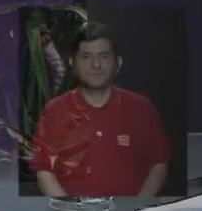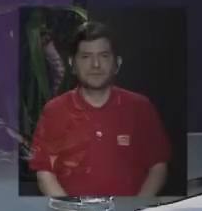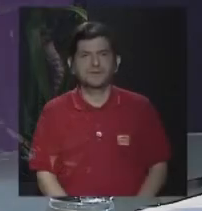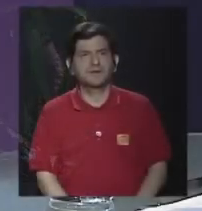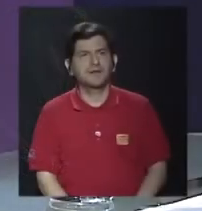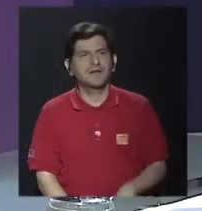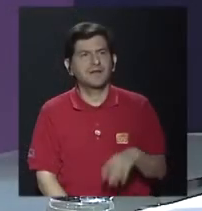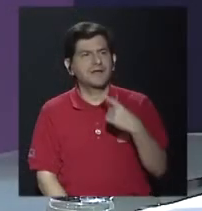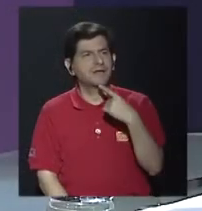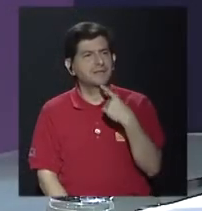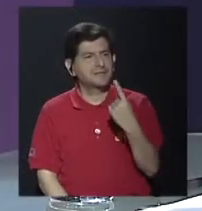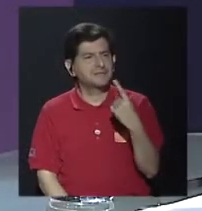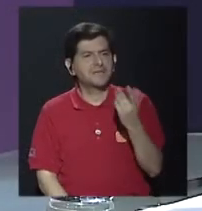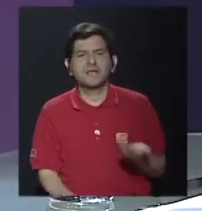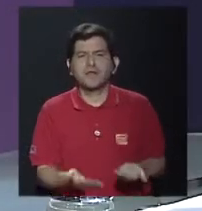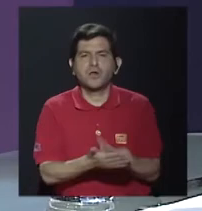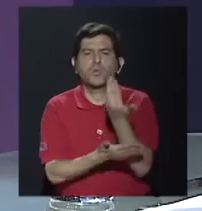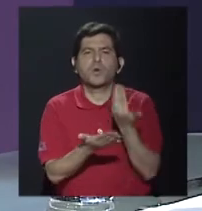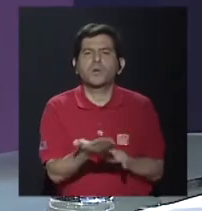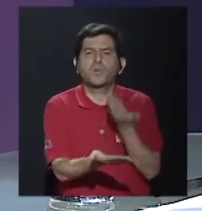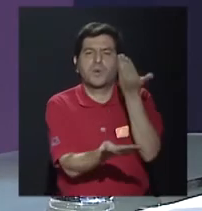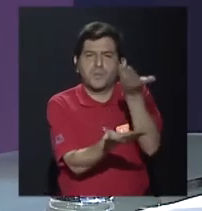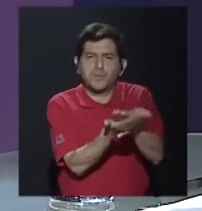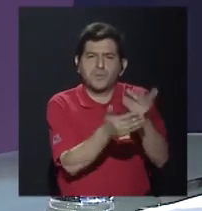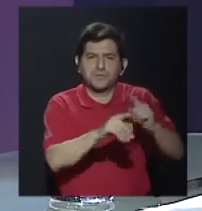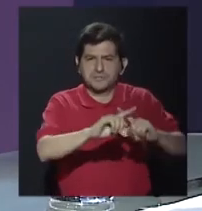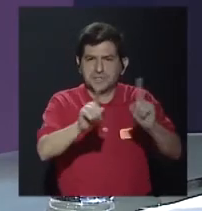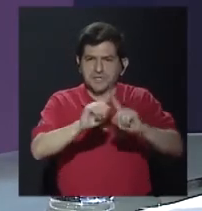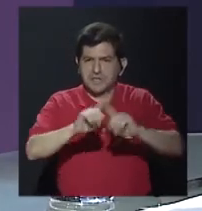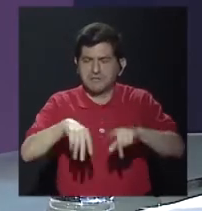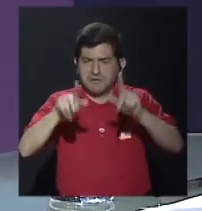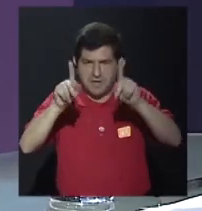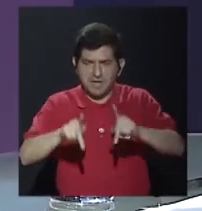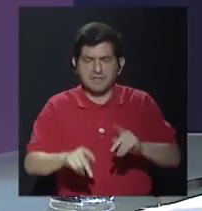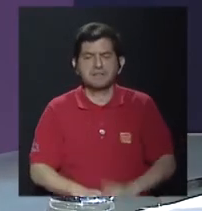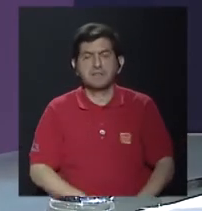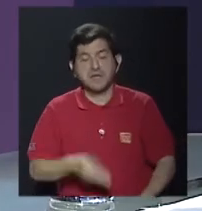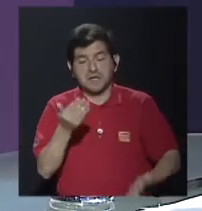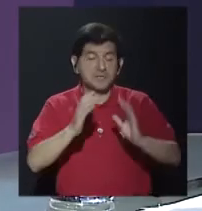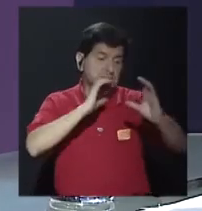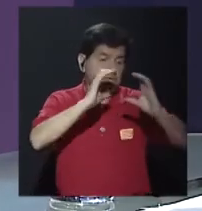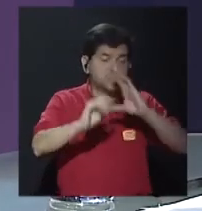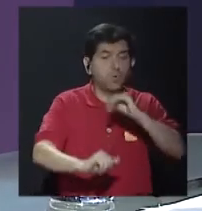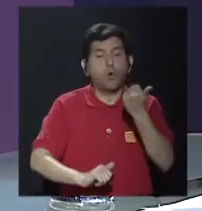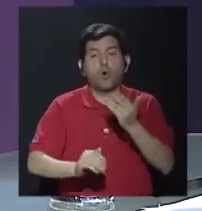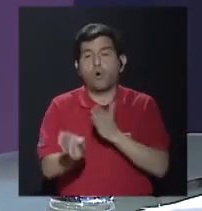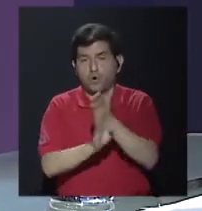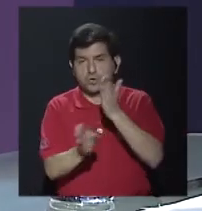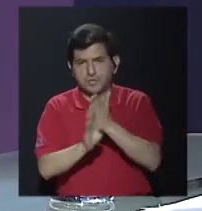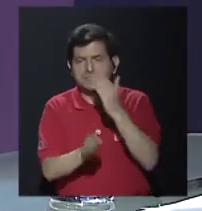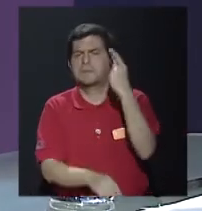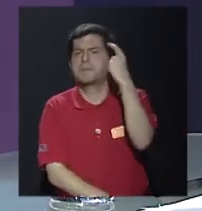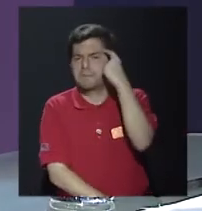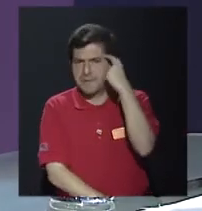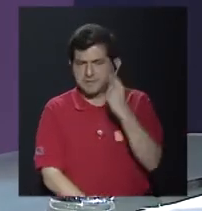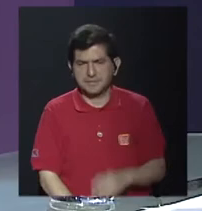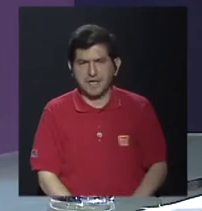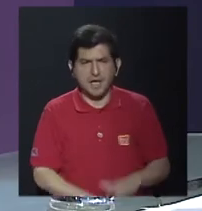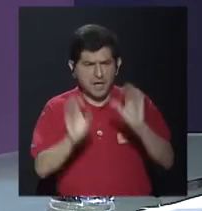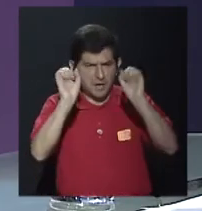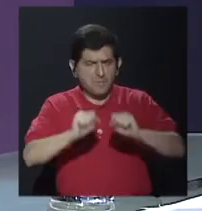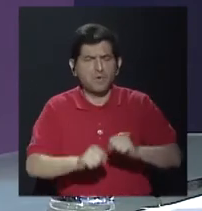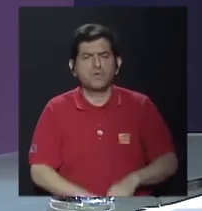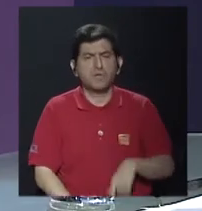es una propuesta nueva que creo que mucha gente de comunicación y de otras carreras debería retomar, el hecho de convertir